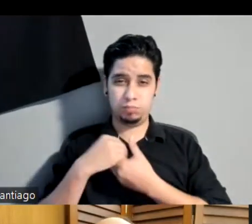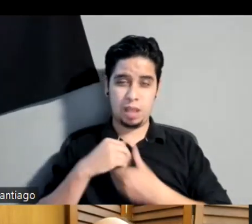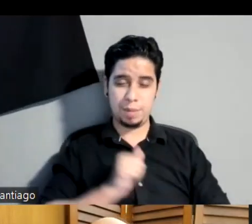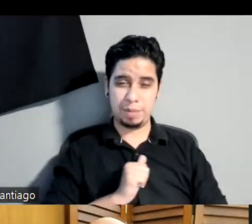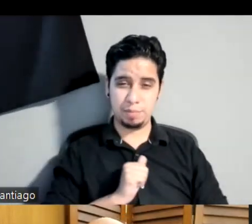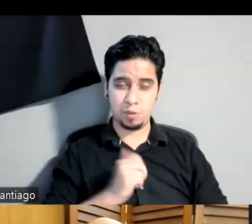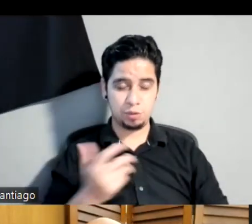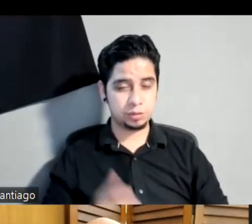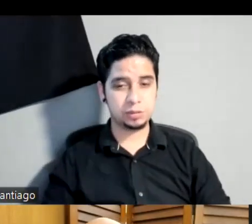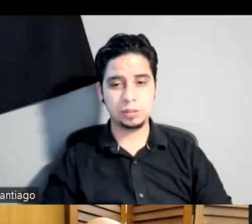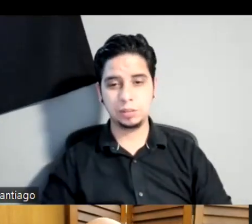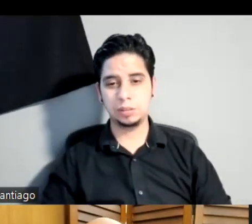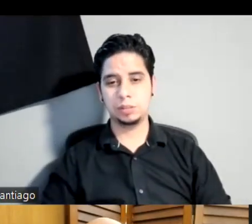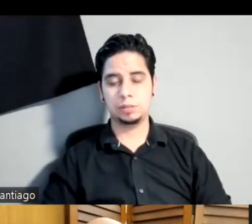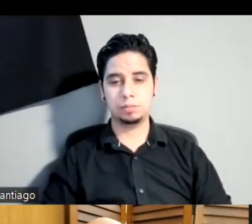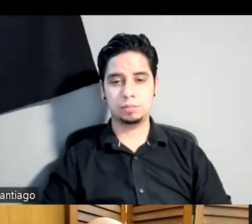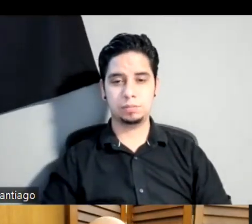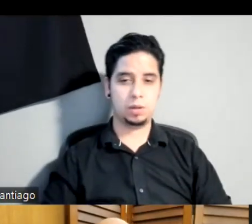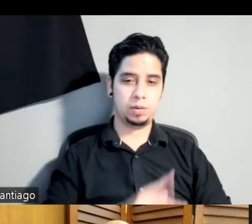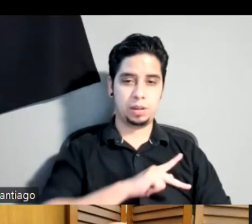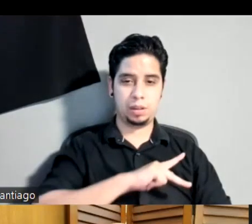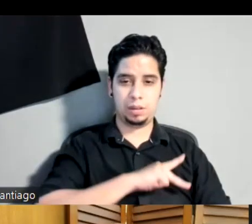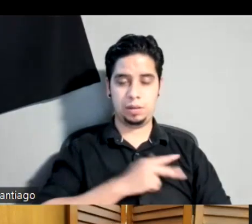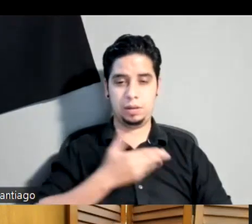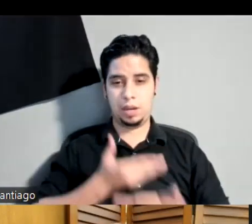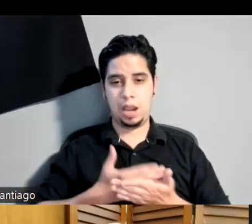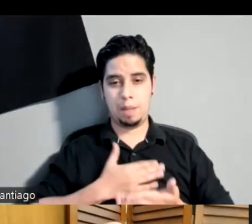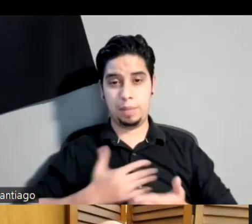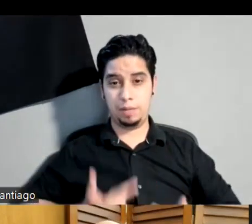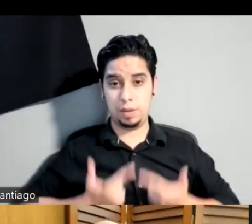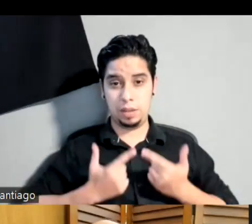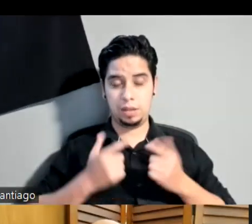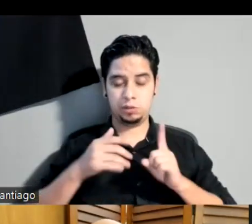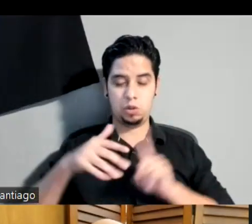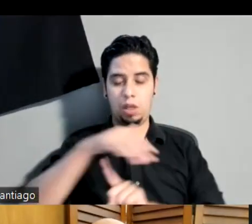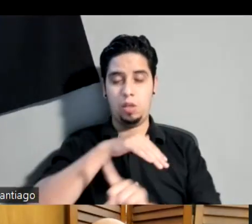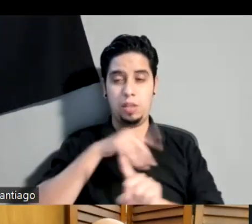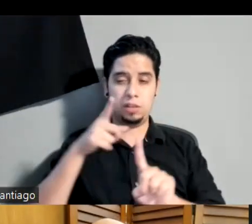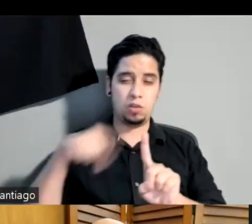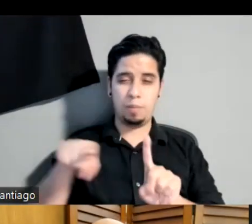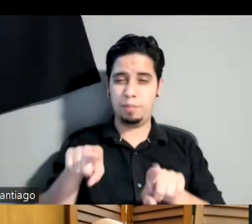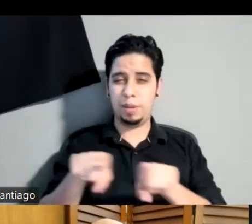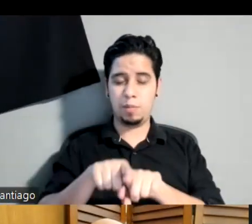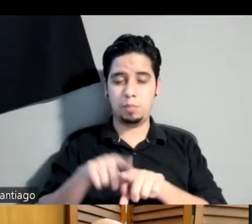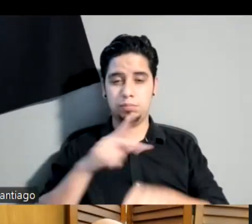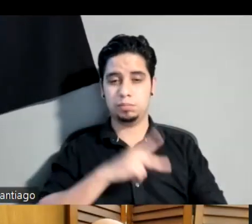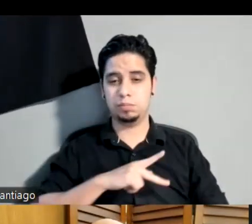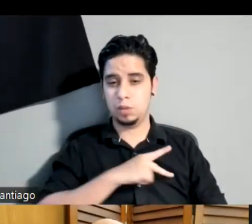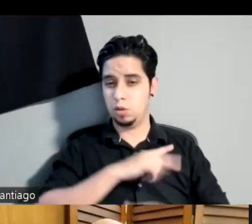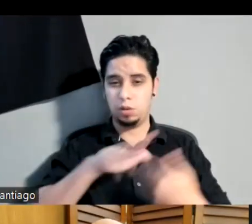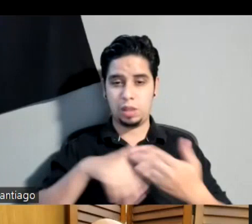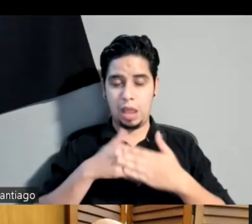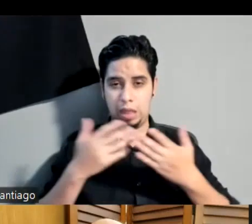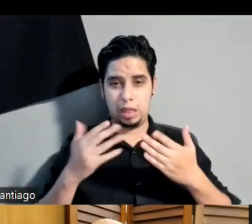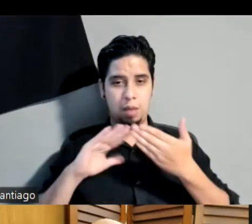Los personajes que llegan a mi vida, que vivo rodeado de ellos, que toda esa gente de pueblerina y